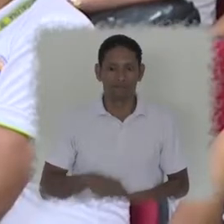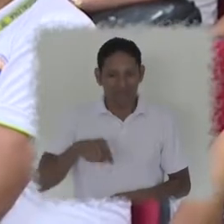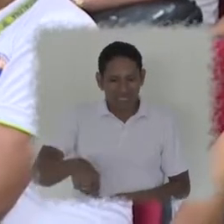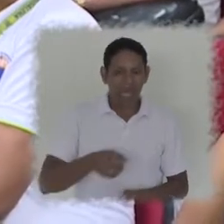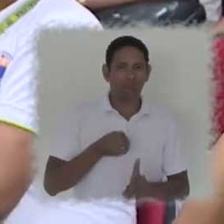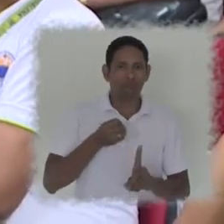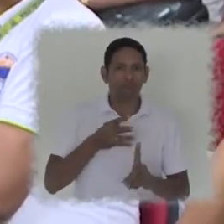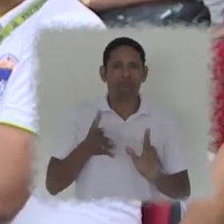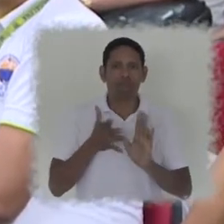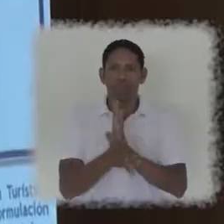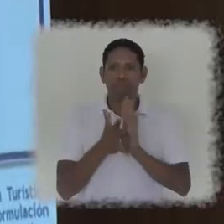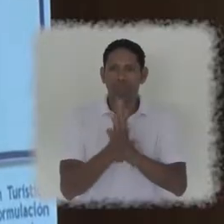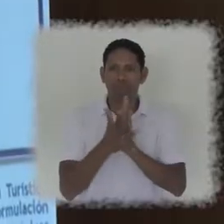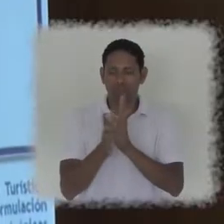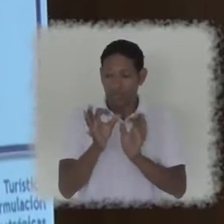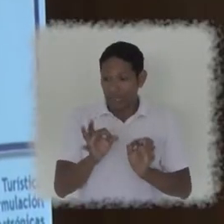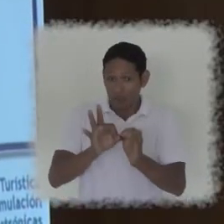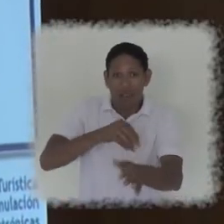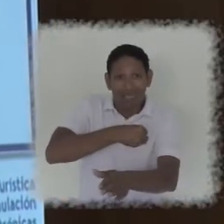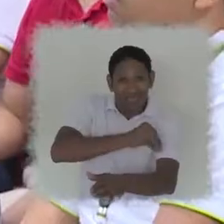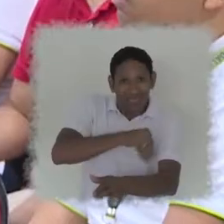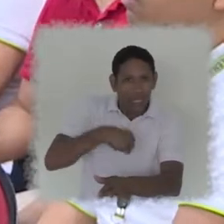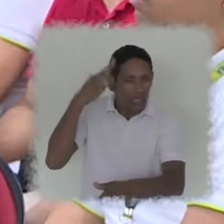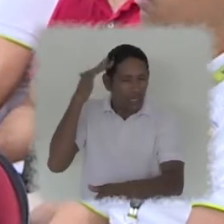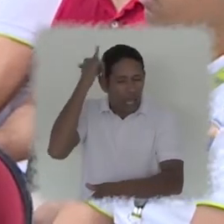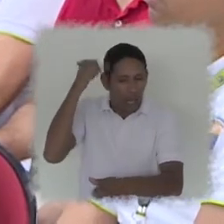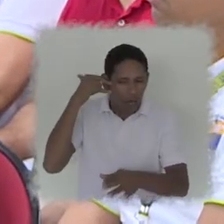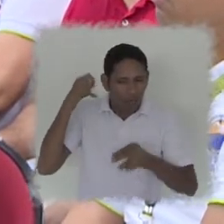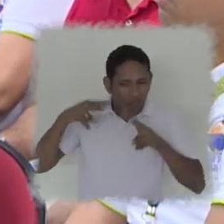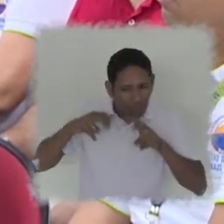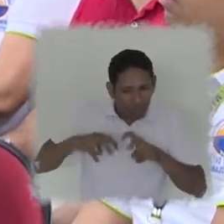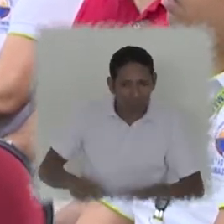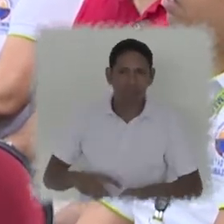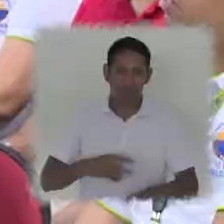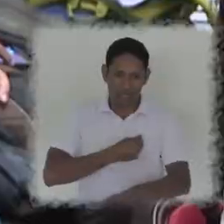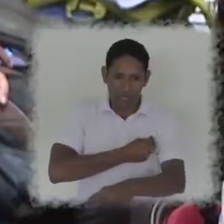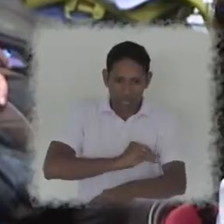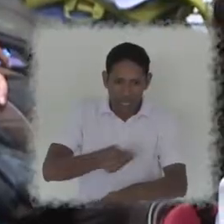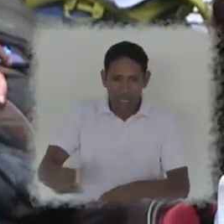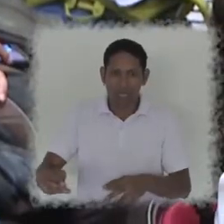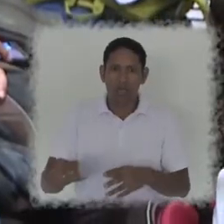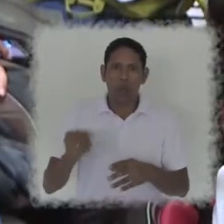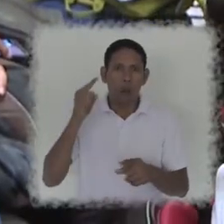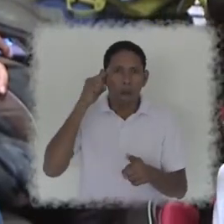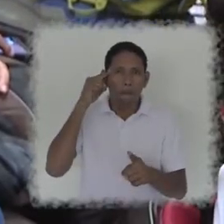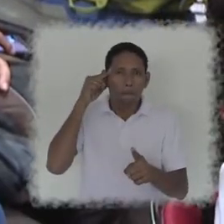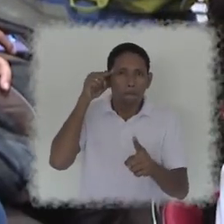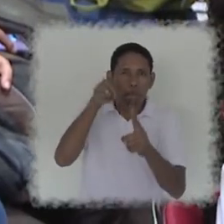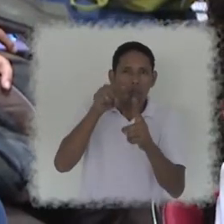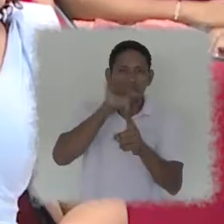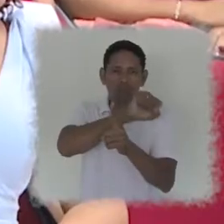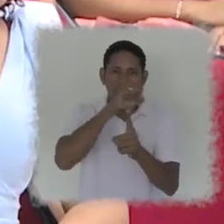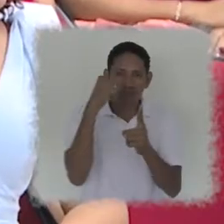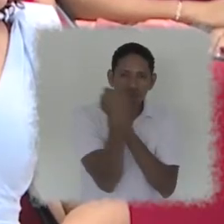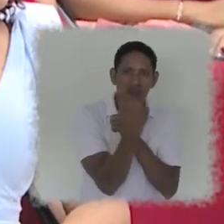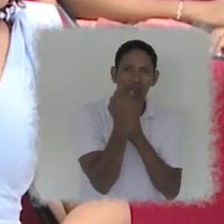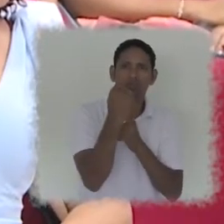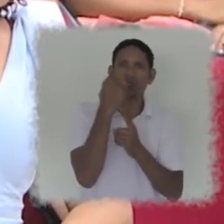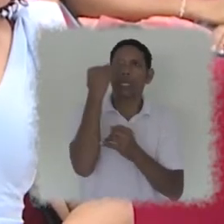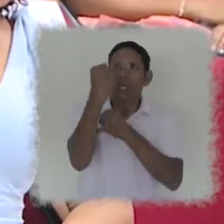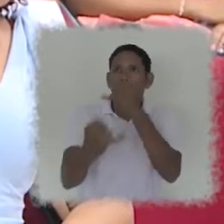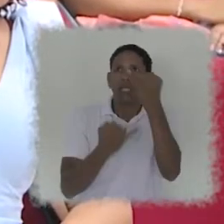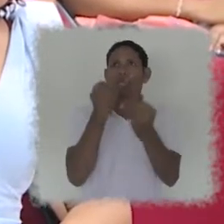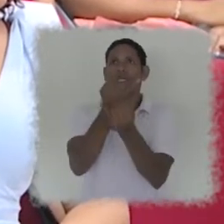En la jornada se expusieron los aspectos más relevantes de la gestión académica, investigación, gestión de la extensión y proyección